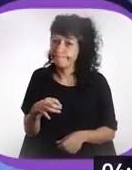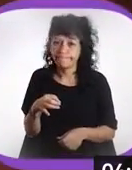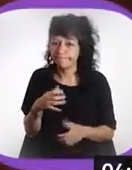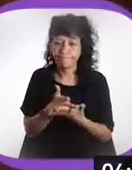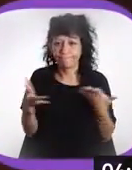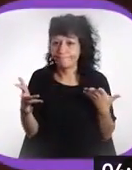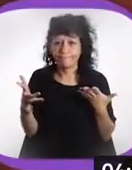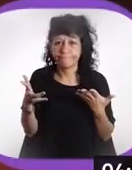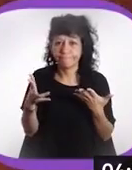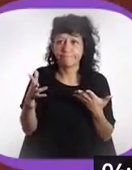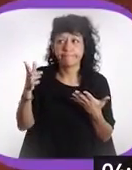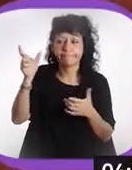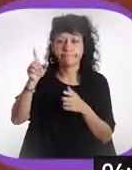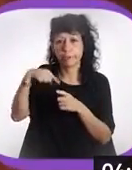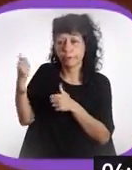2 en punto.